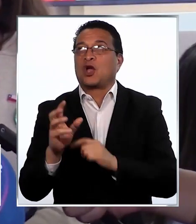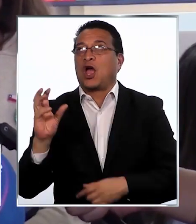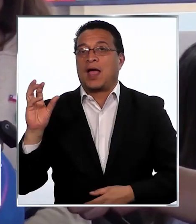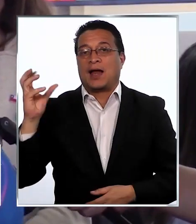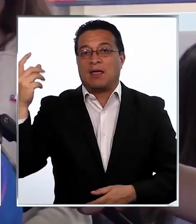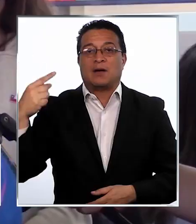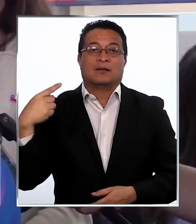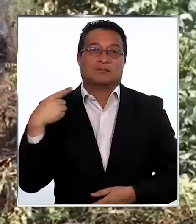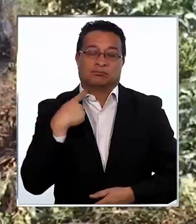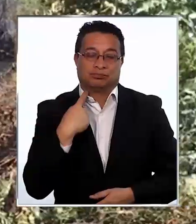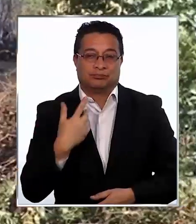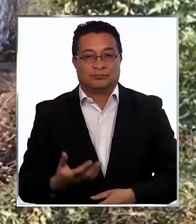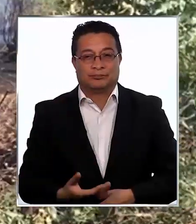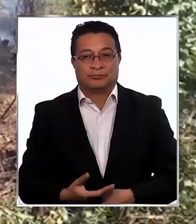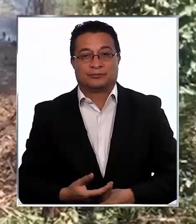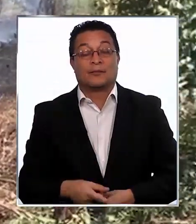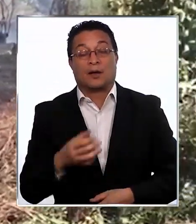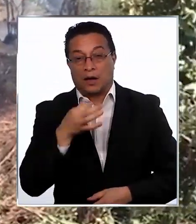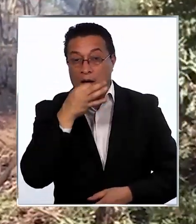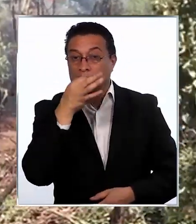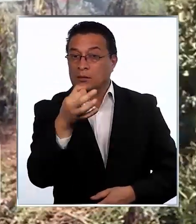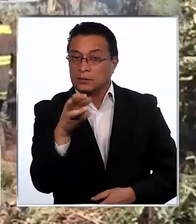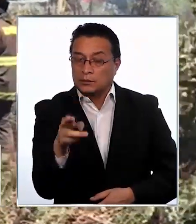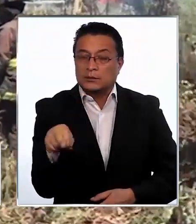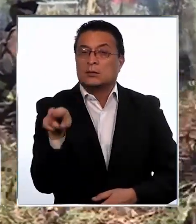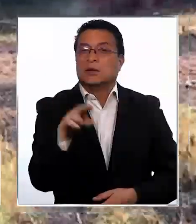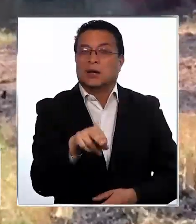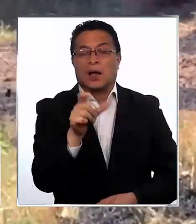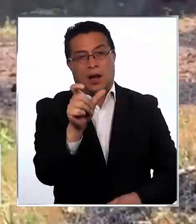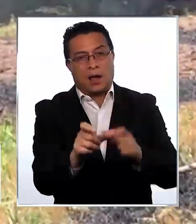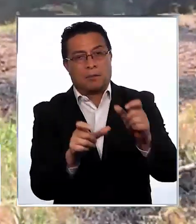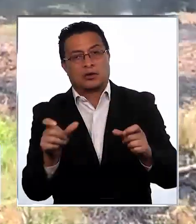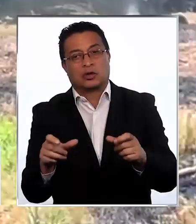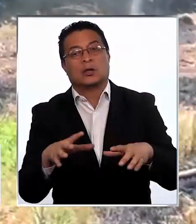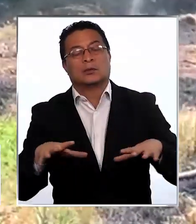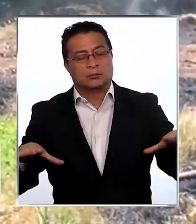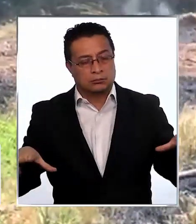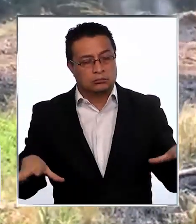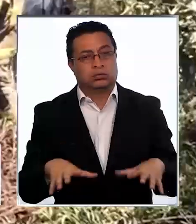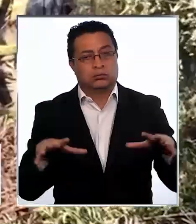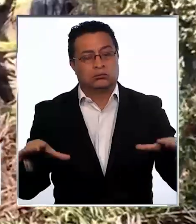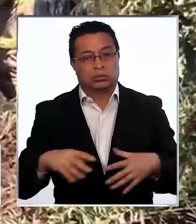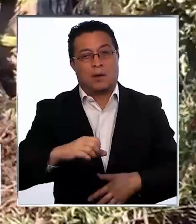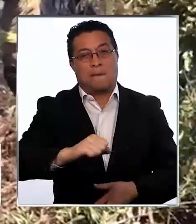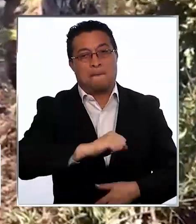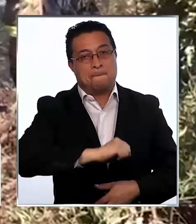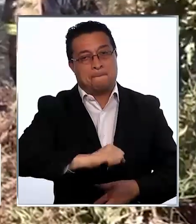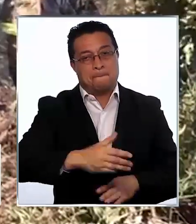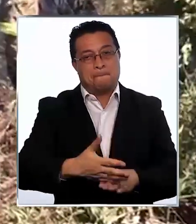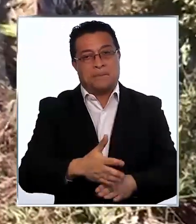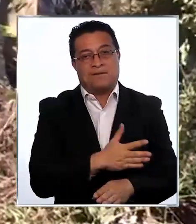climáticos que nos están afectando. Se reiteró el llamado a que la ciudadanía sea parte activa en prevención.